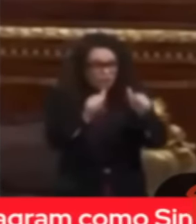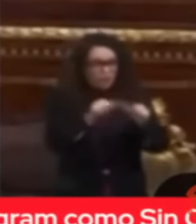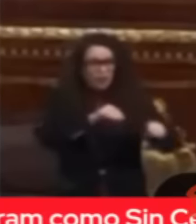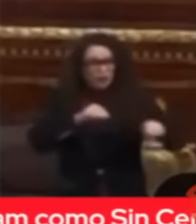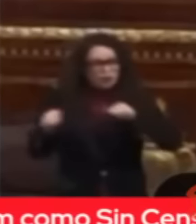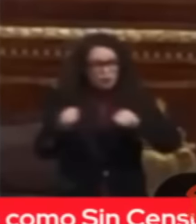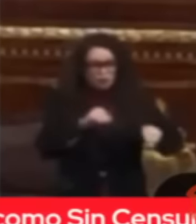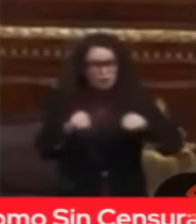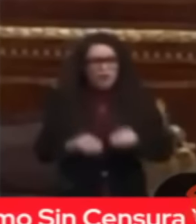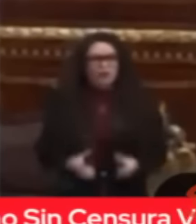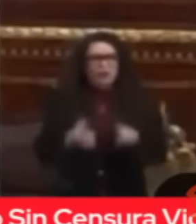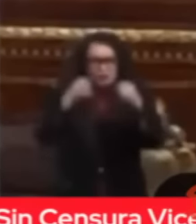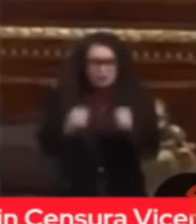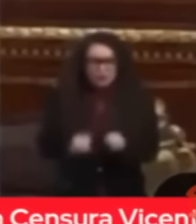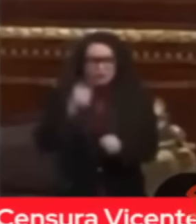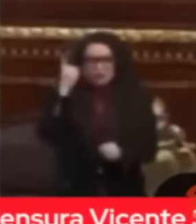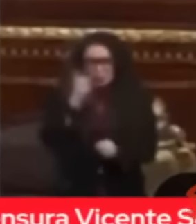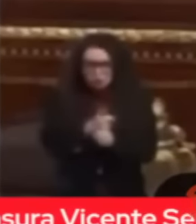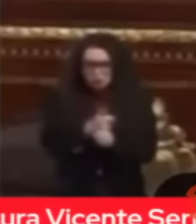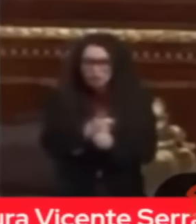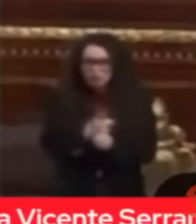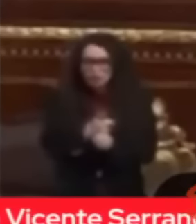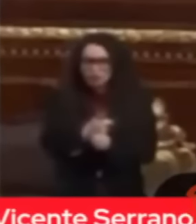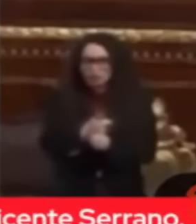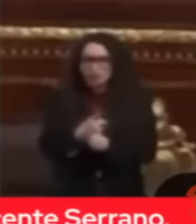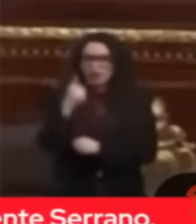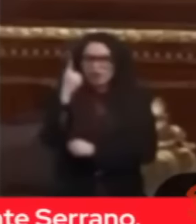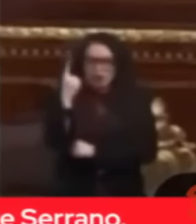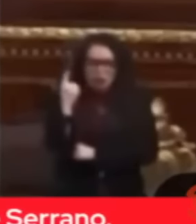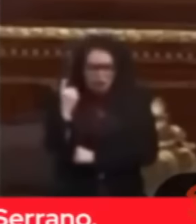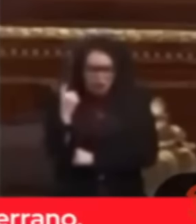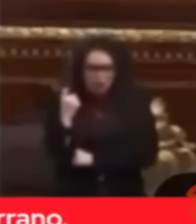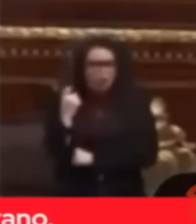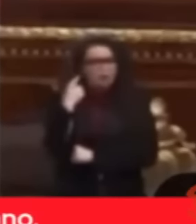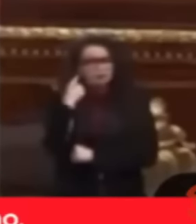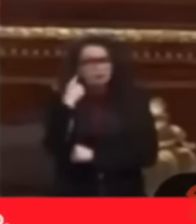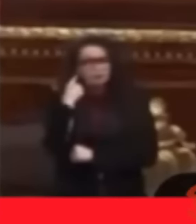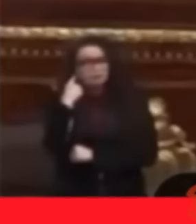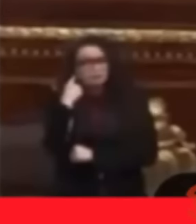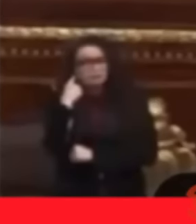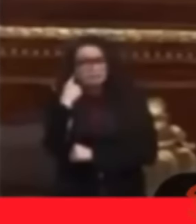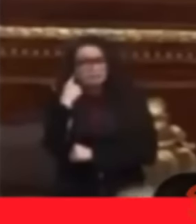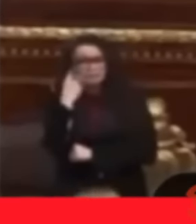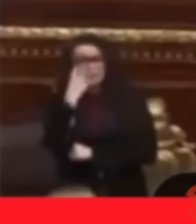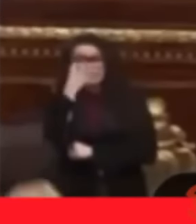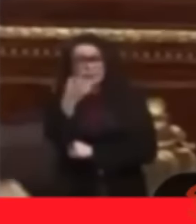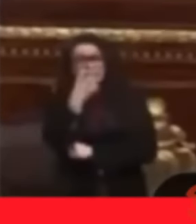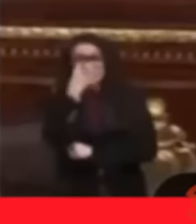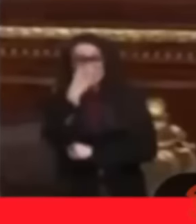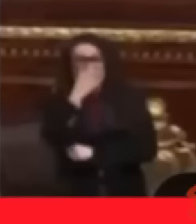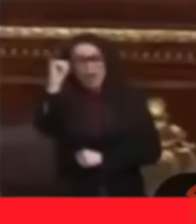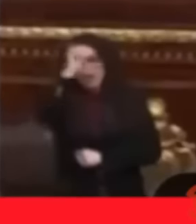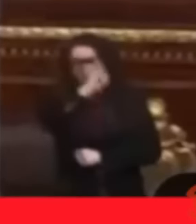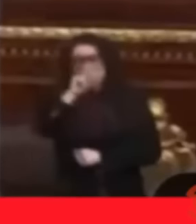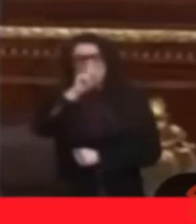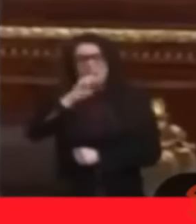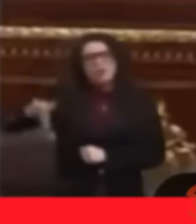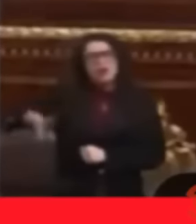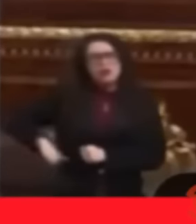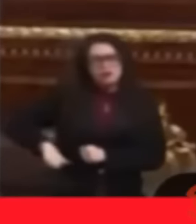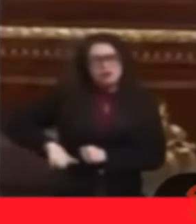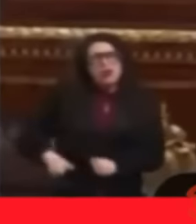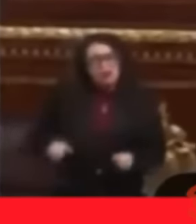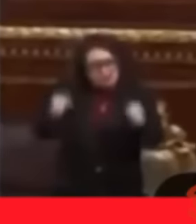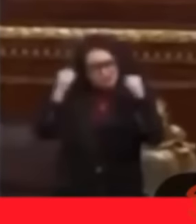Así te das cuenta de que a veces la derecha es tan ignorante, cuando no son dignos y se huyen